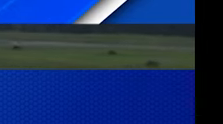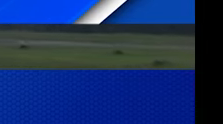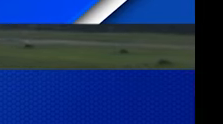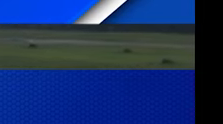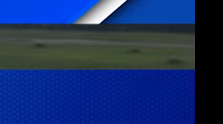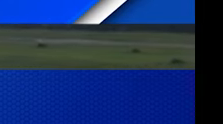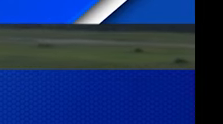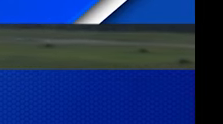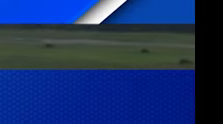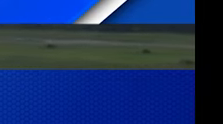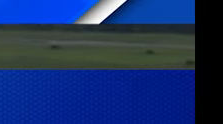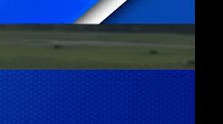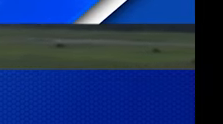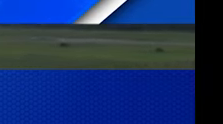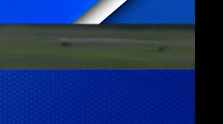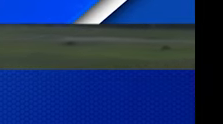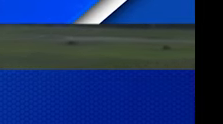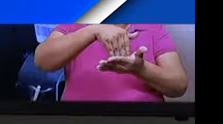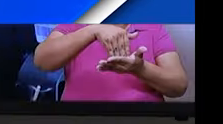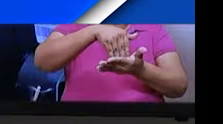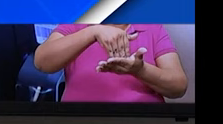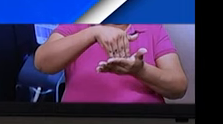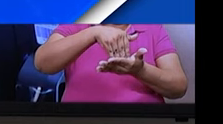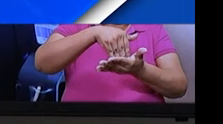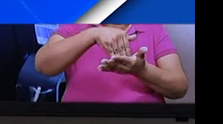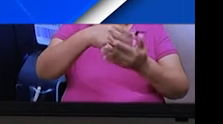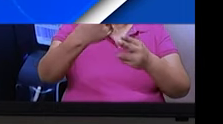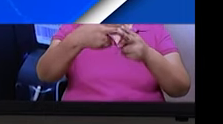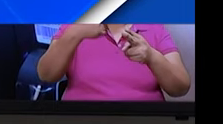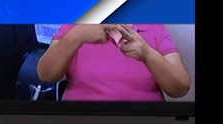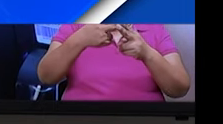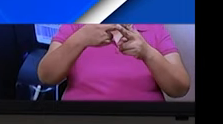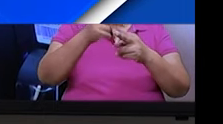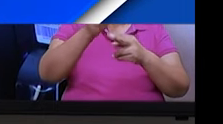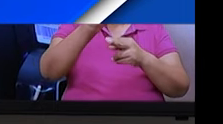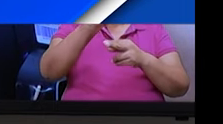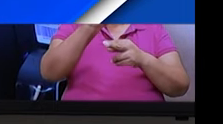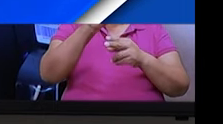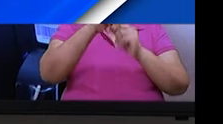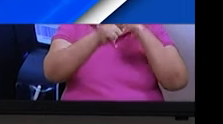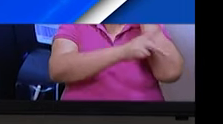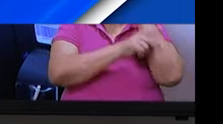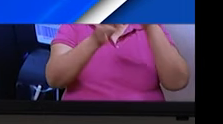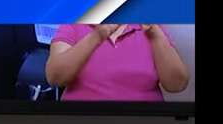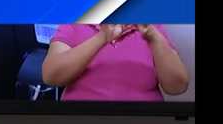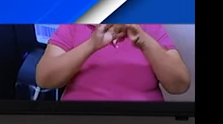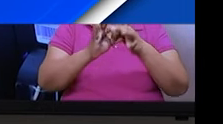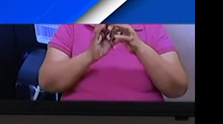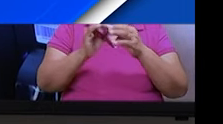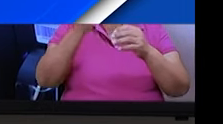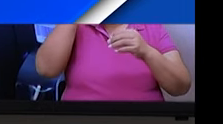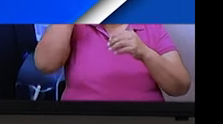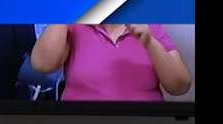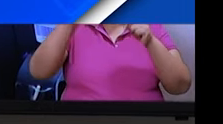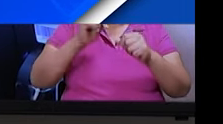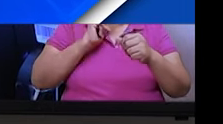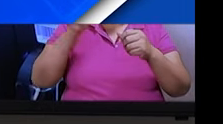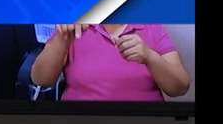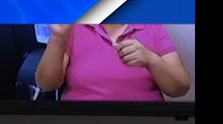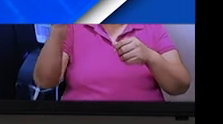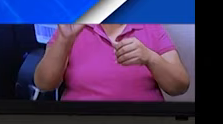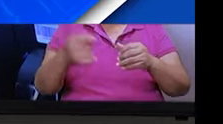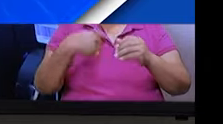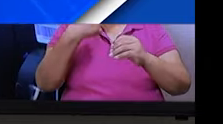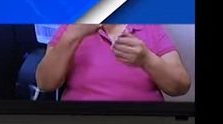ya existentes entre ambos países. Y constituye un valioso cuerpo normativo